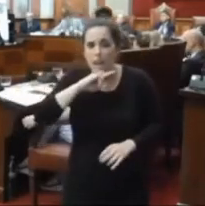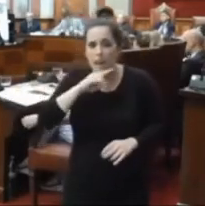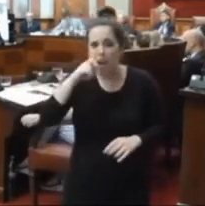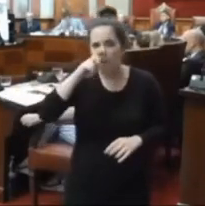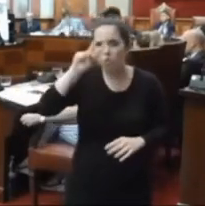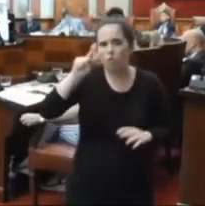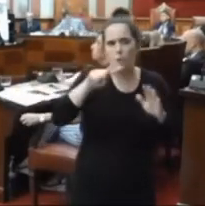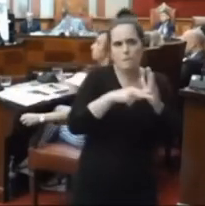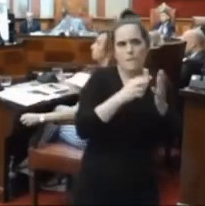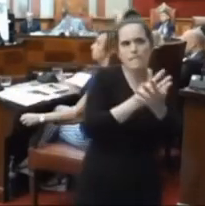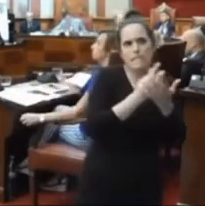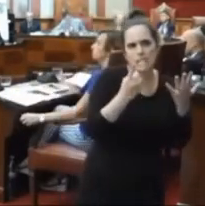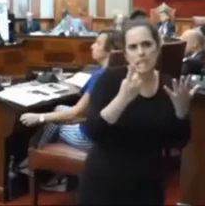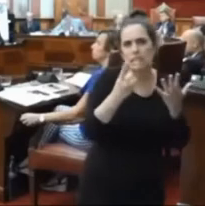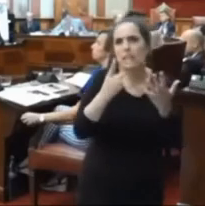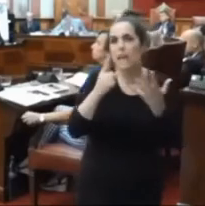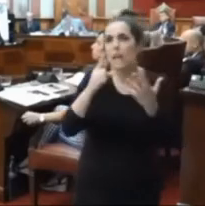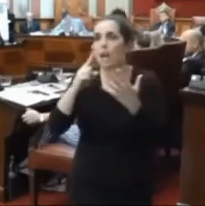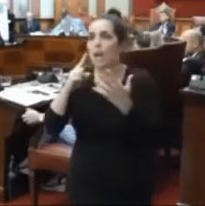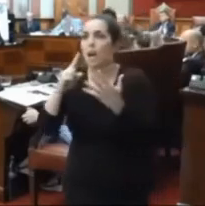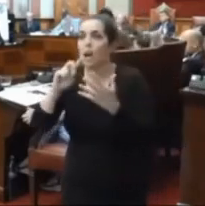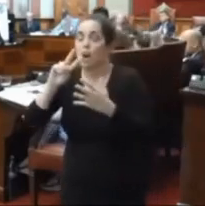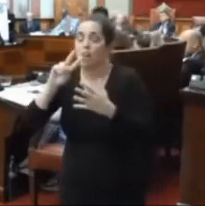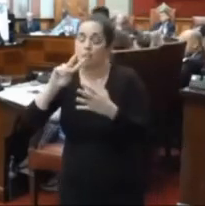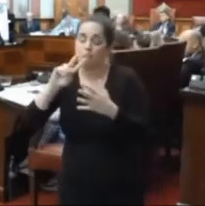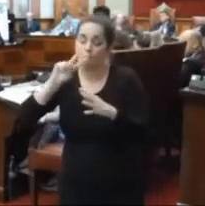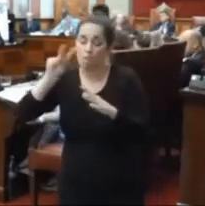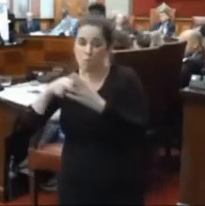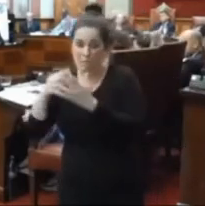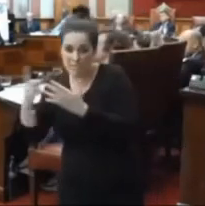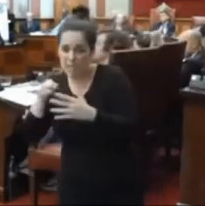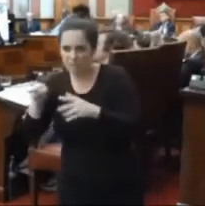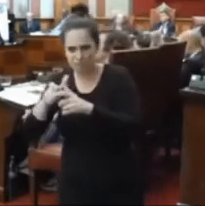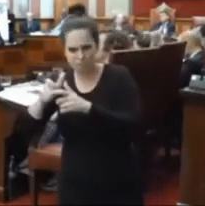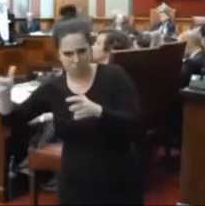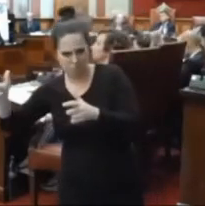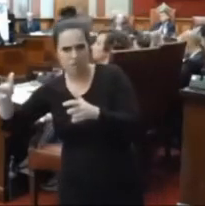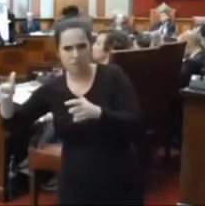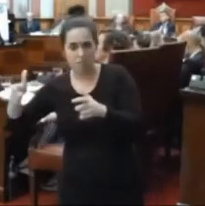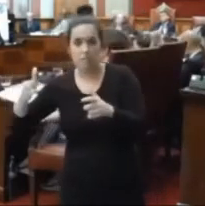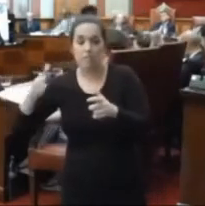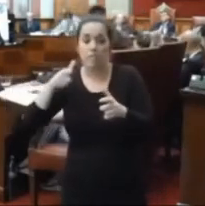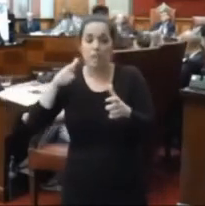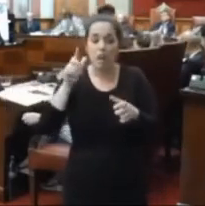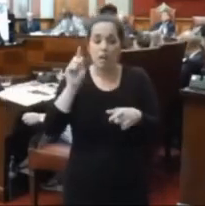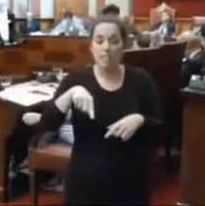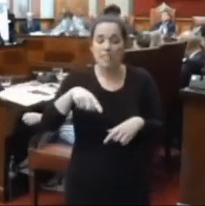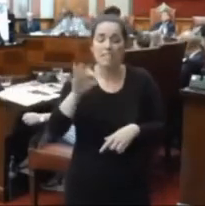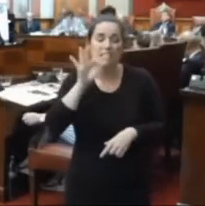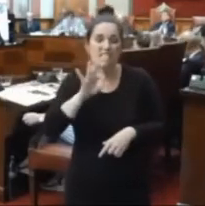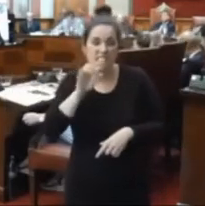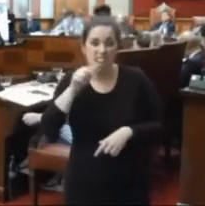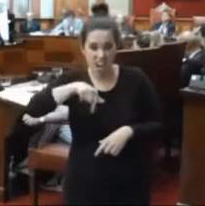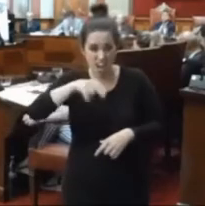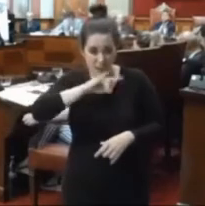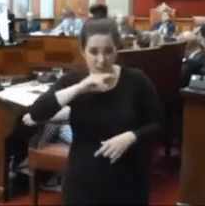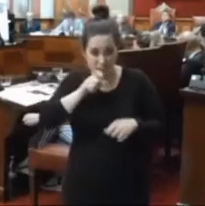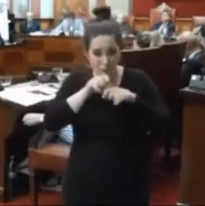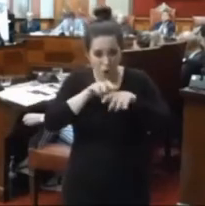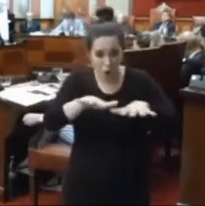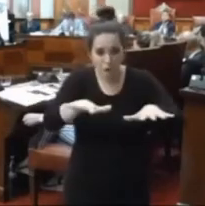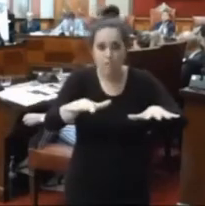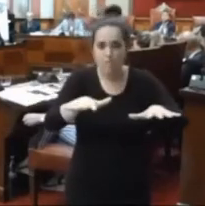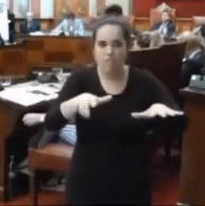respecto al 2016 en algunas de ellas. Asimismo, la infección del VIH en Canarias presenta un mecanismo de transmisión